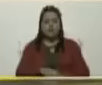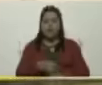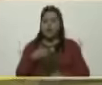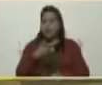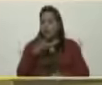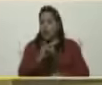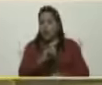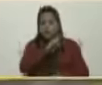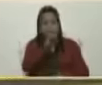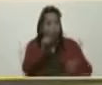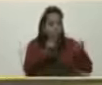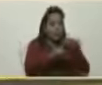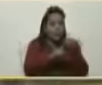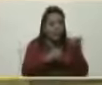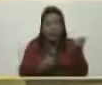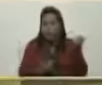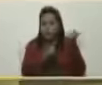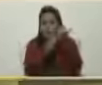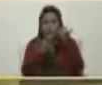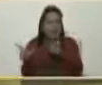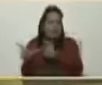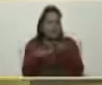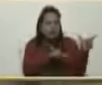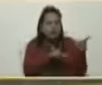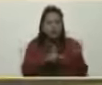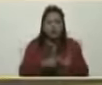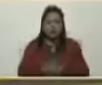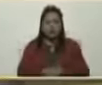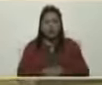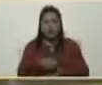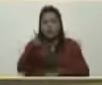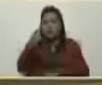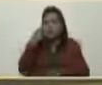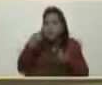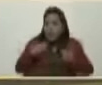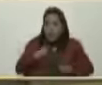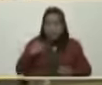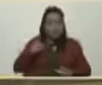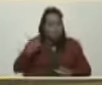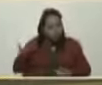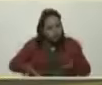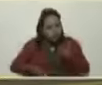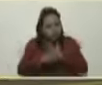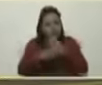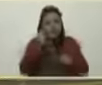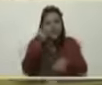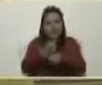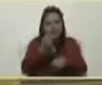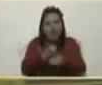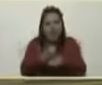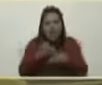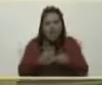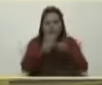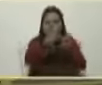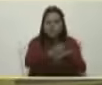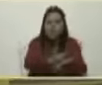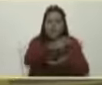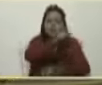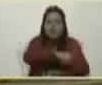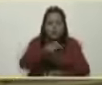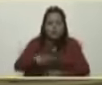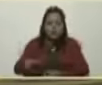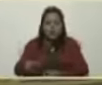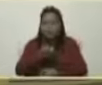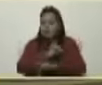totalmente dispuesta a lo que usted diga para trabajar en favor de que la gente deje